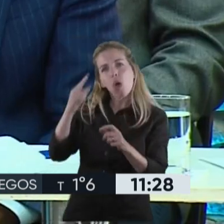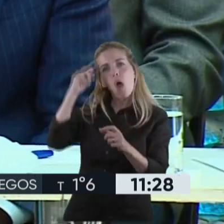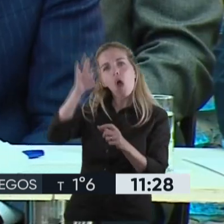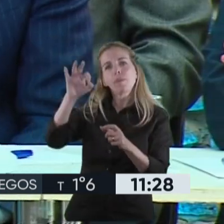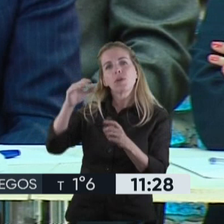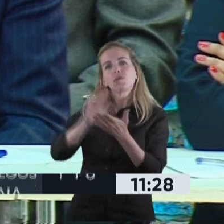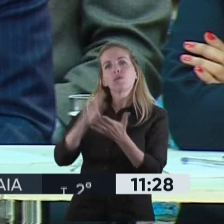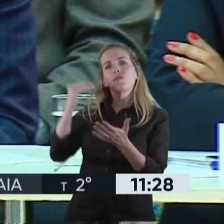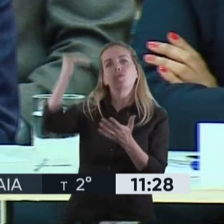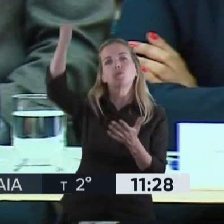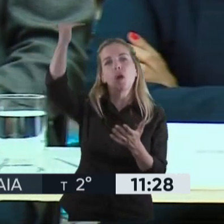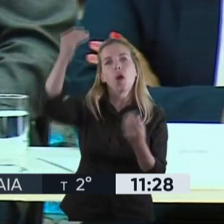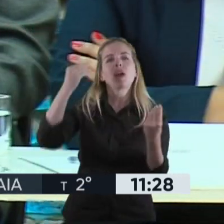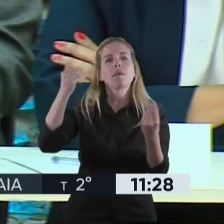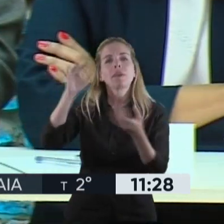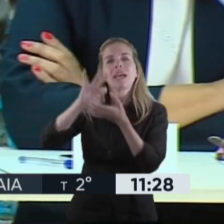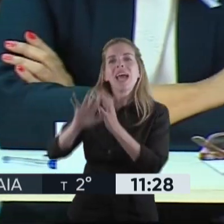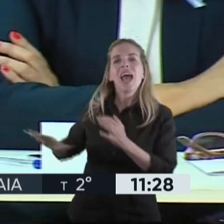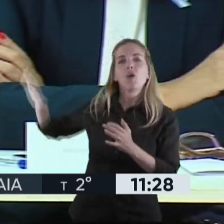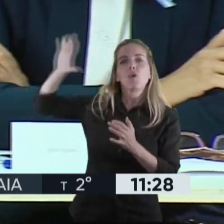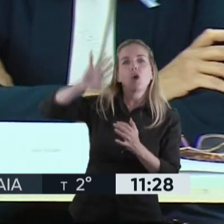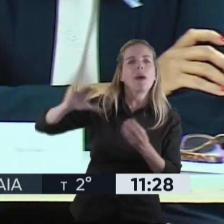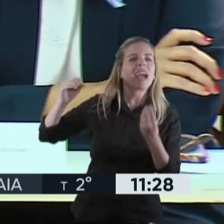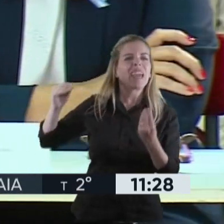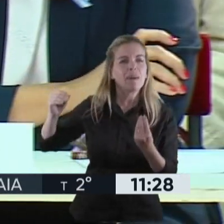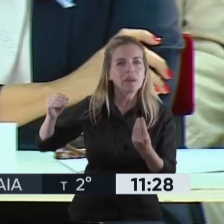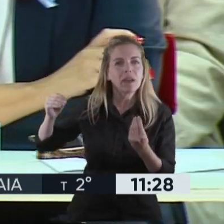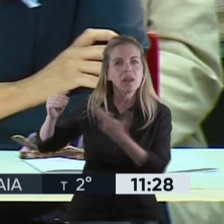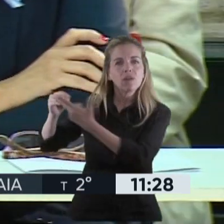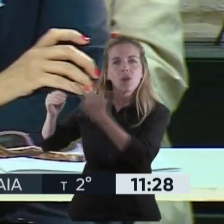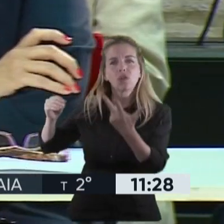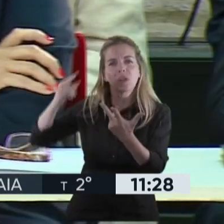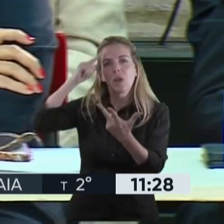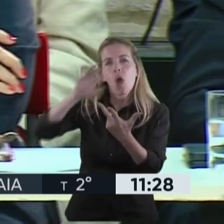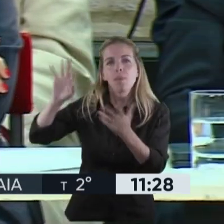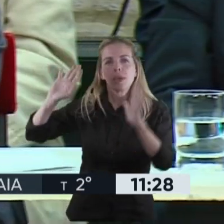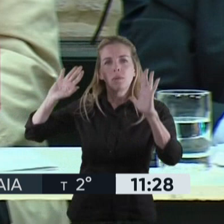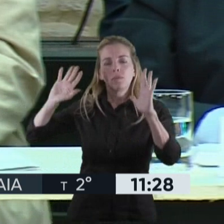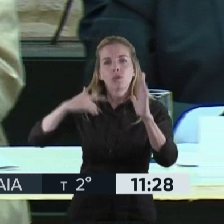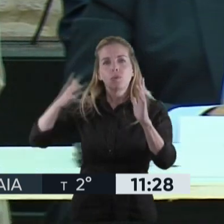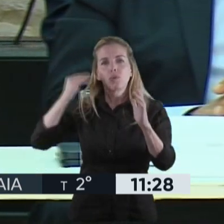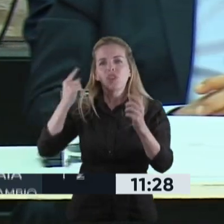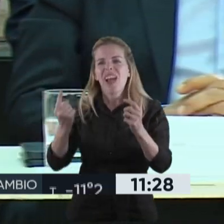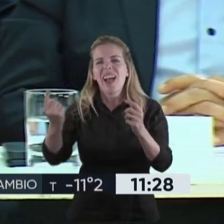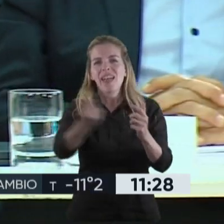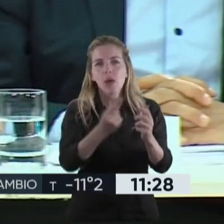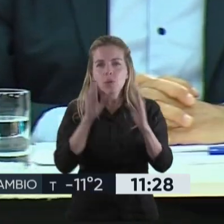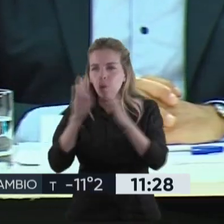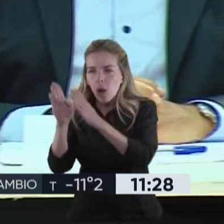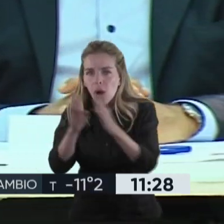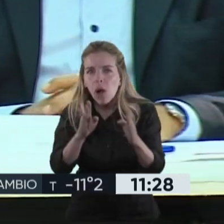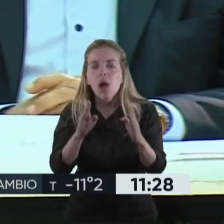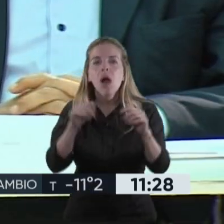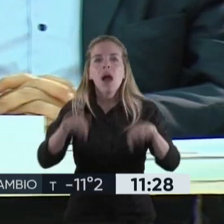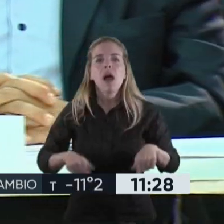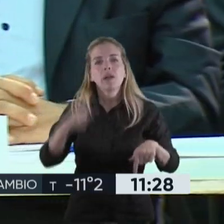y al mundo central en el futuro. Y repentinamente, después de escucharlos, me doy cuenta que